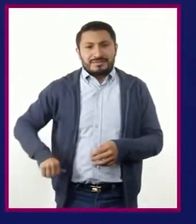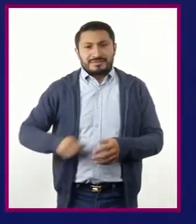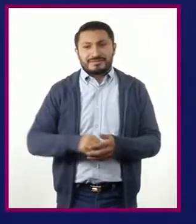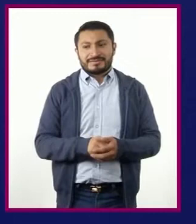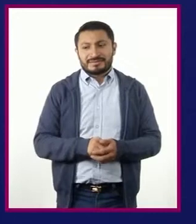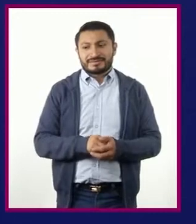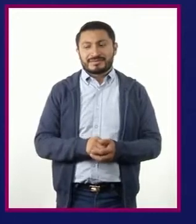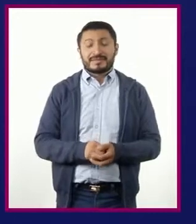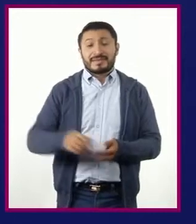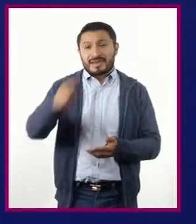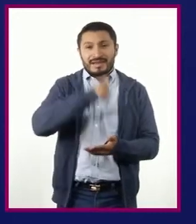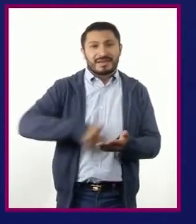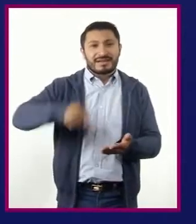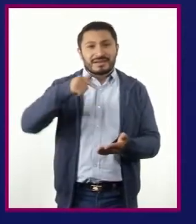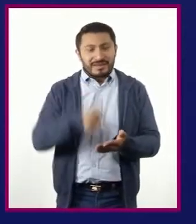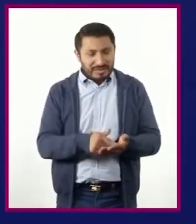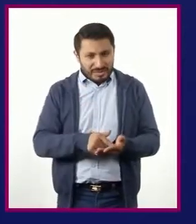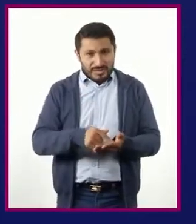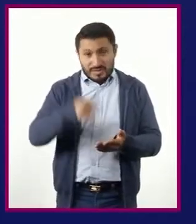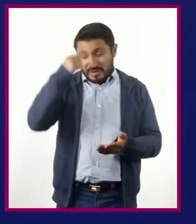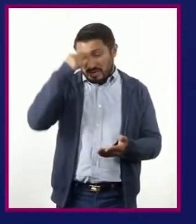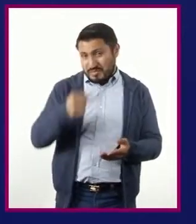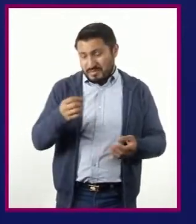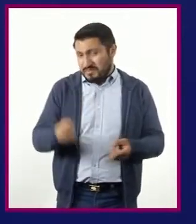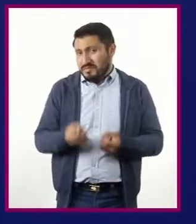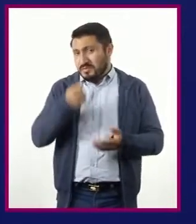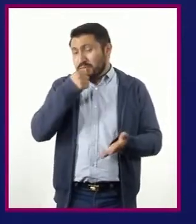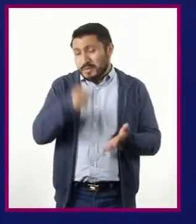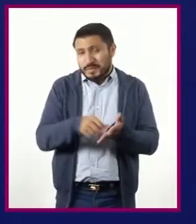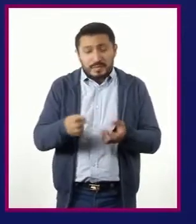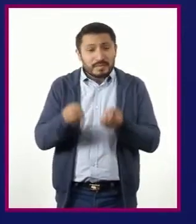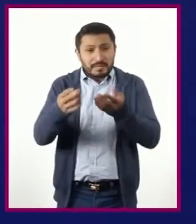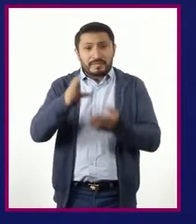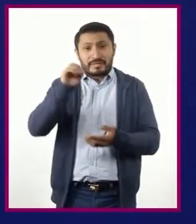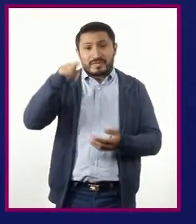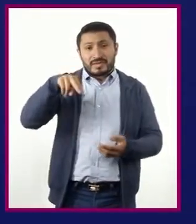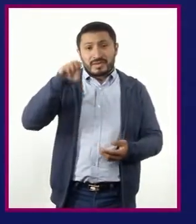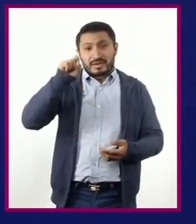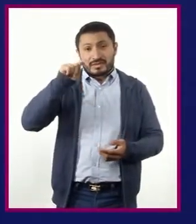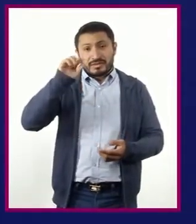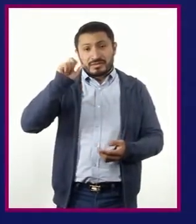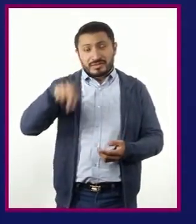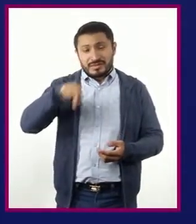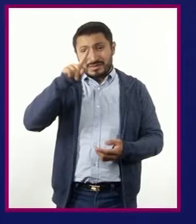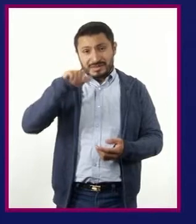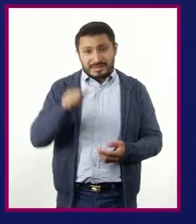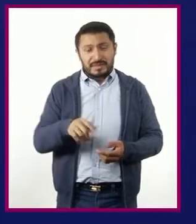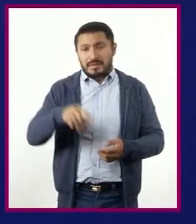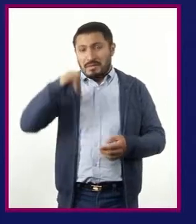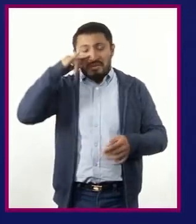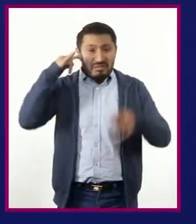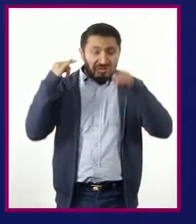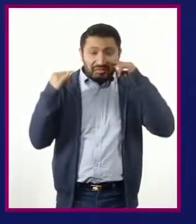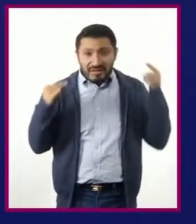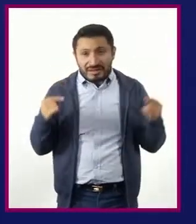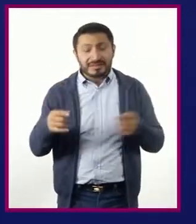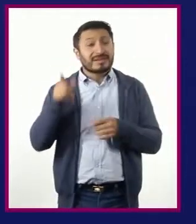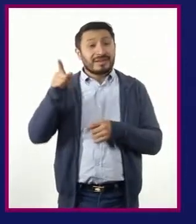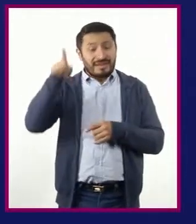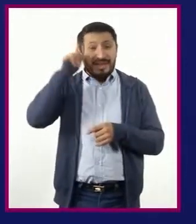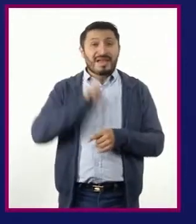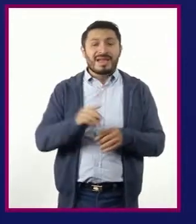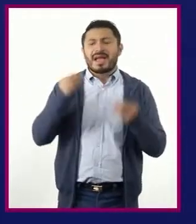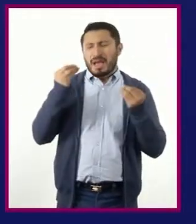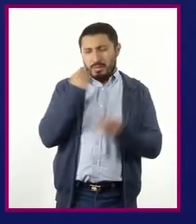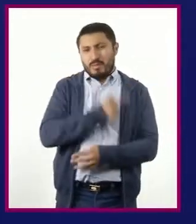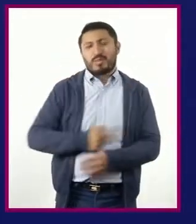Y tuvo lugar de dársela, la carta, a Constanza, sin que nadie lo viese, y ella, con